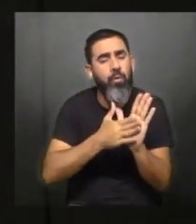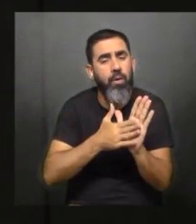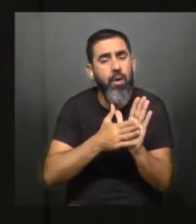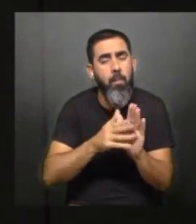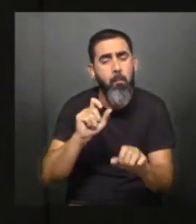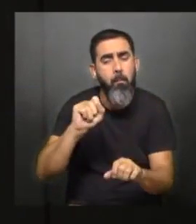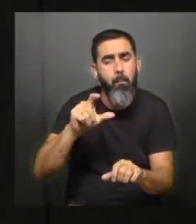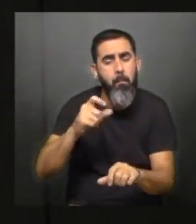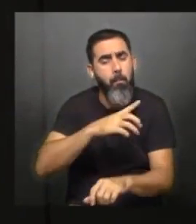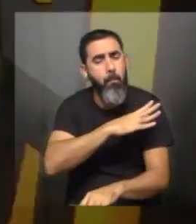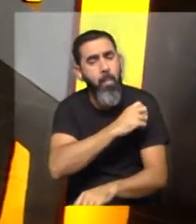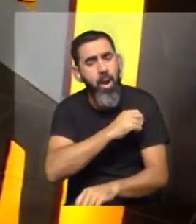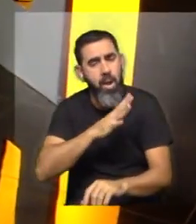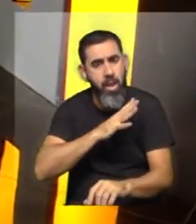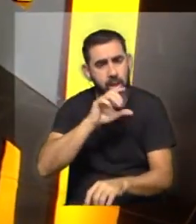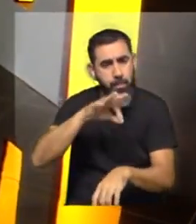la presión?